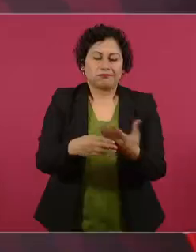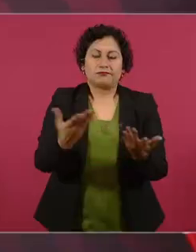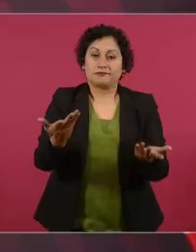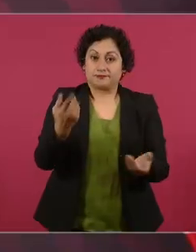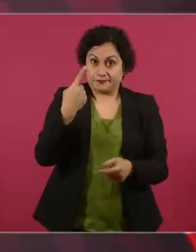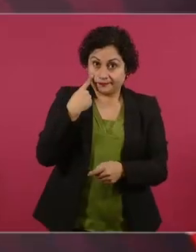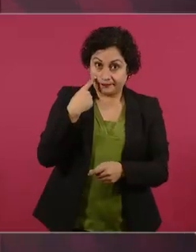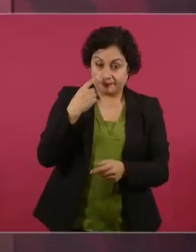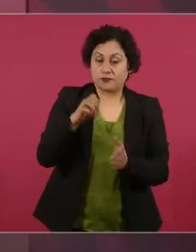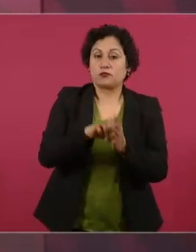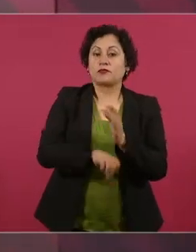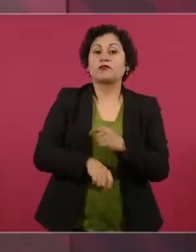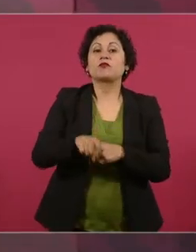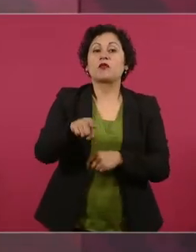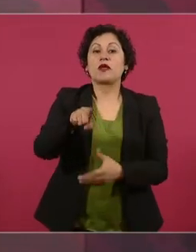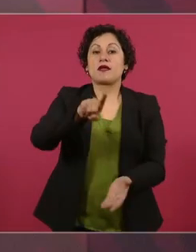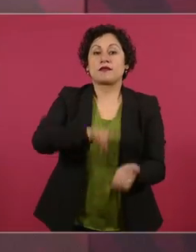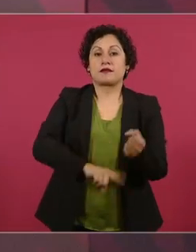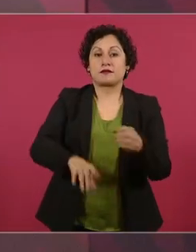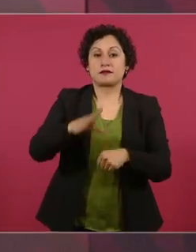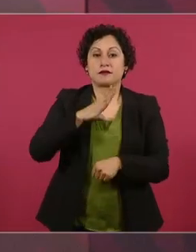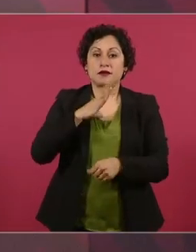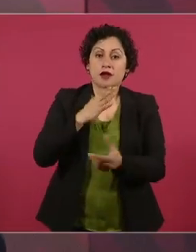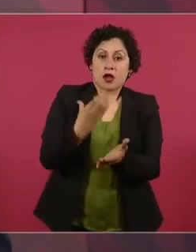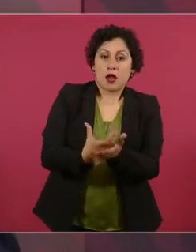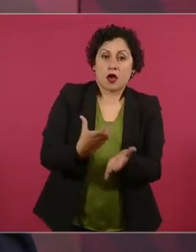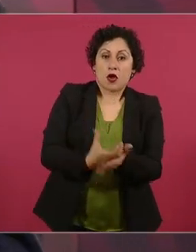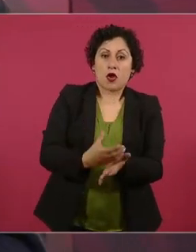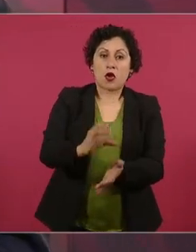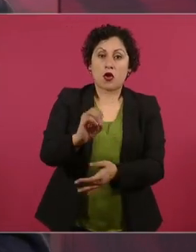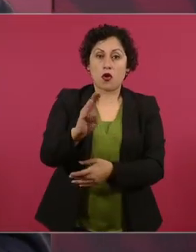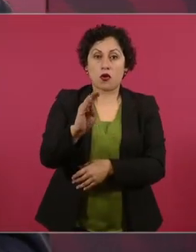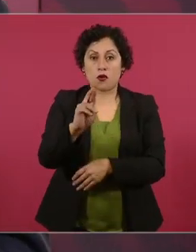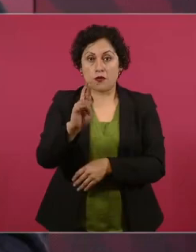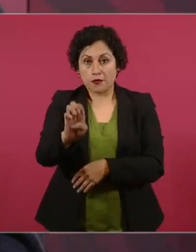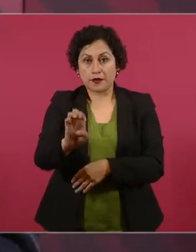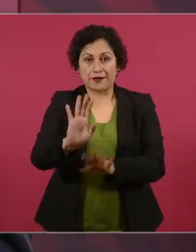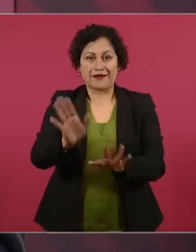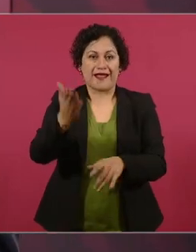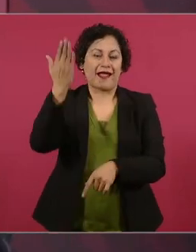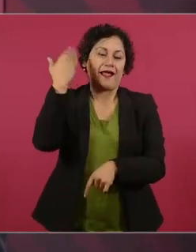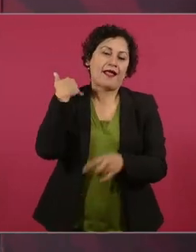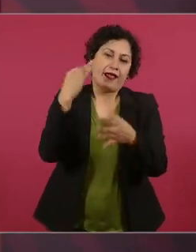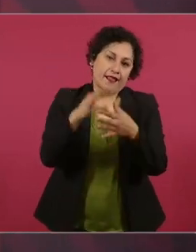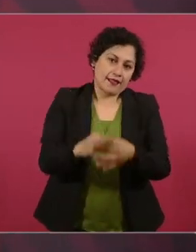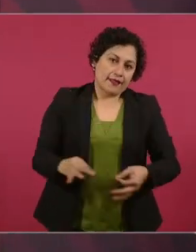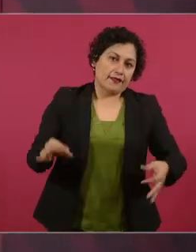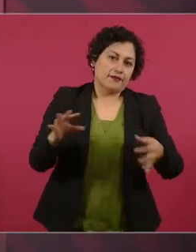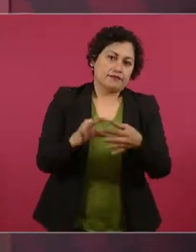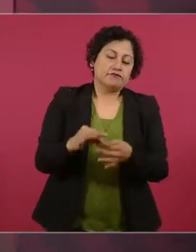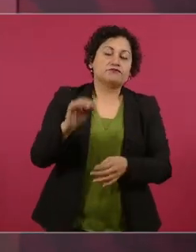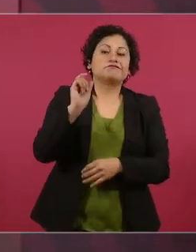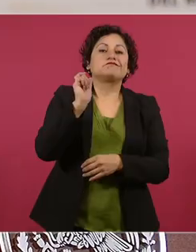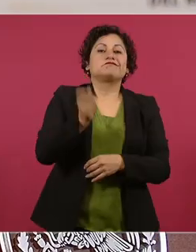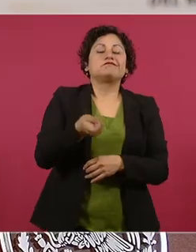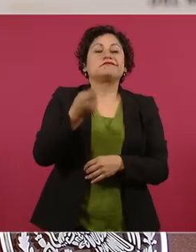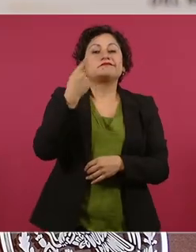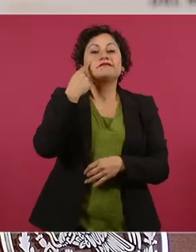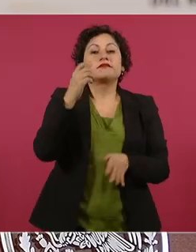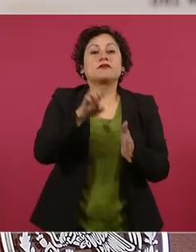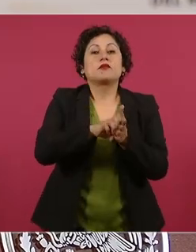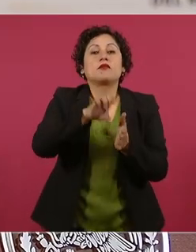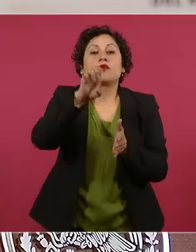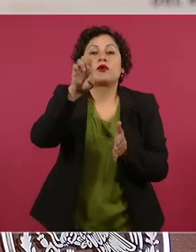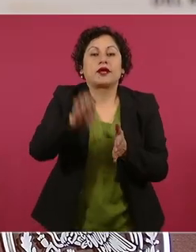tienen el cobre, ya hemos hablado de que para un